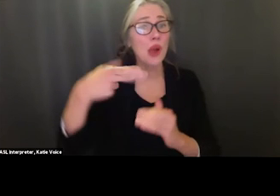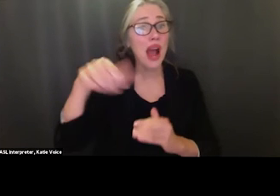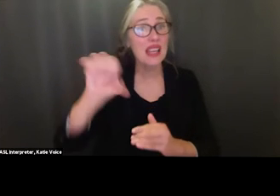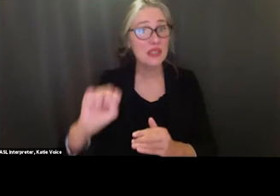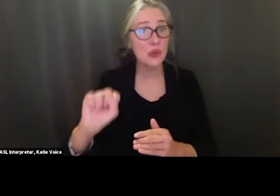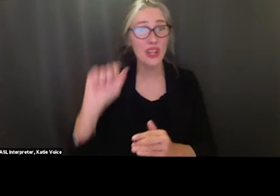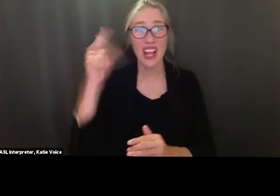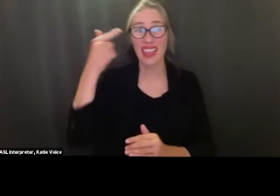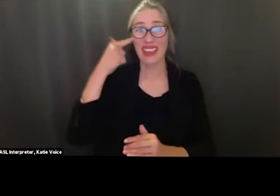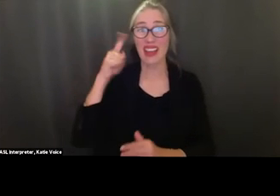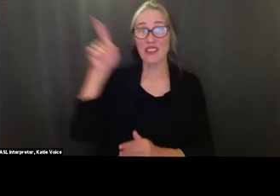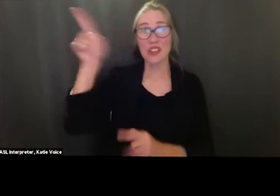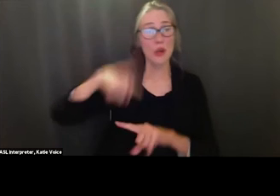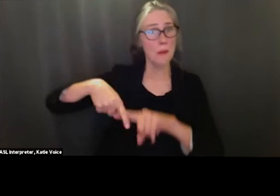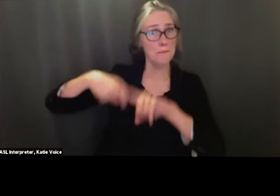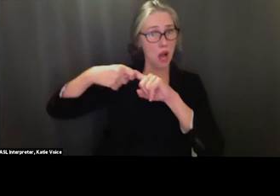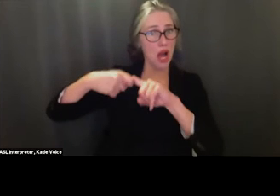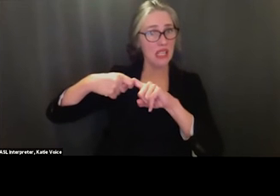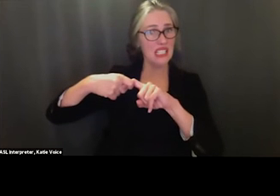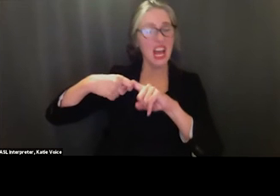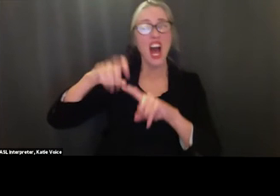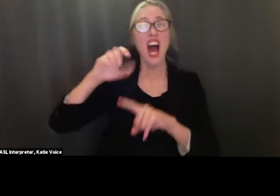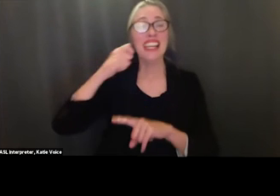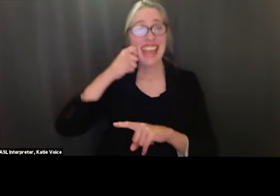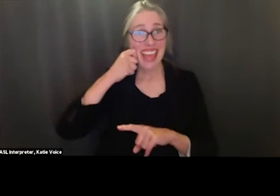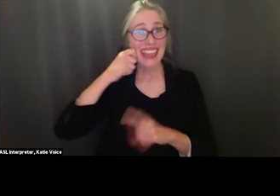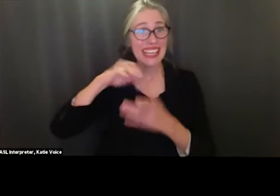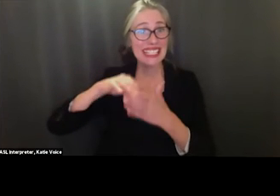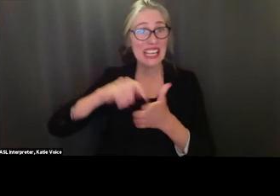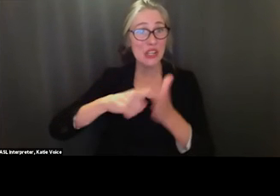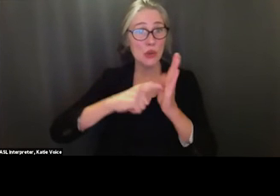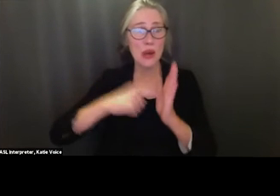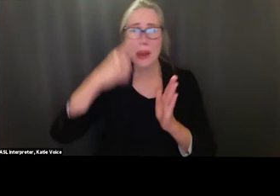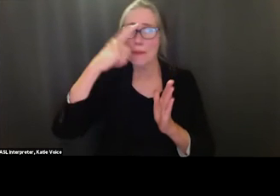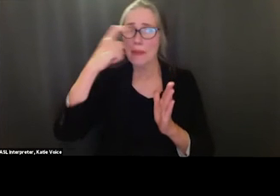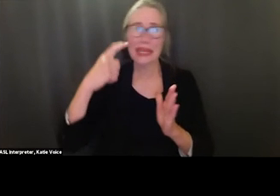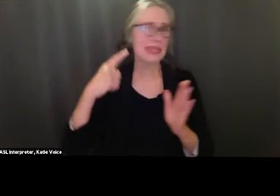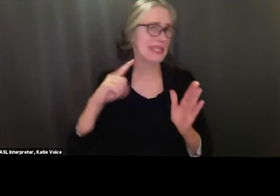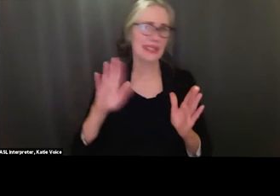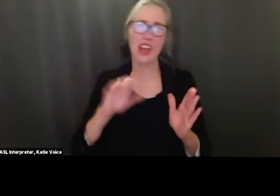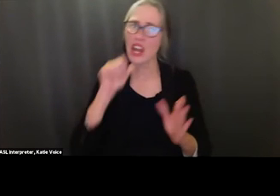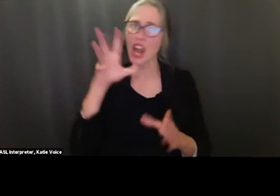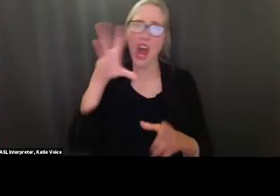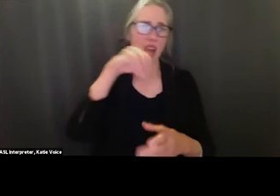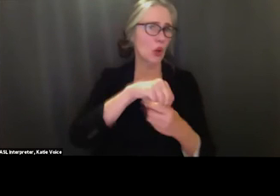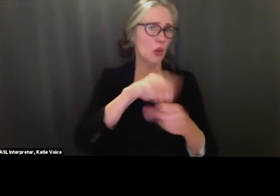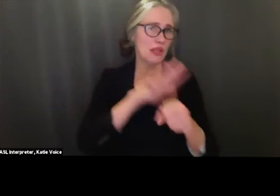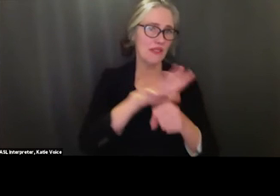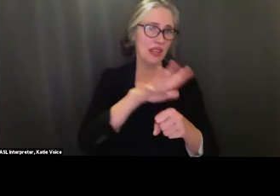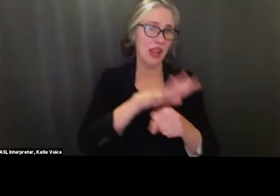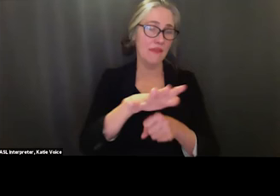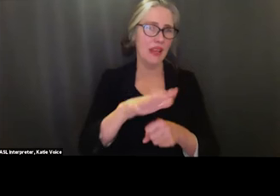gobernador Newsom puso una pausa al requisito de estudios étnicos porque no es incluyente.